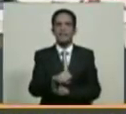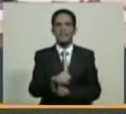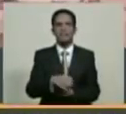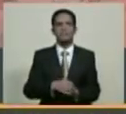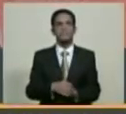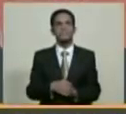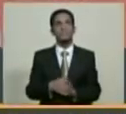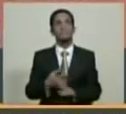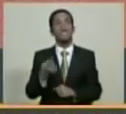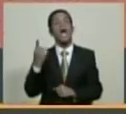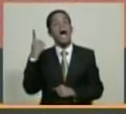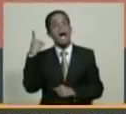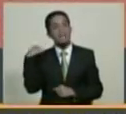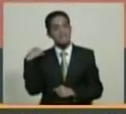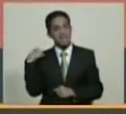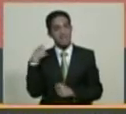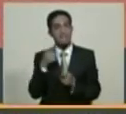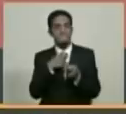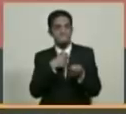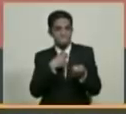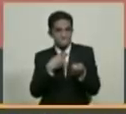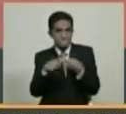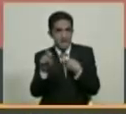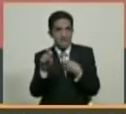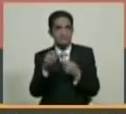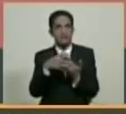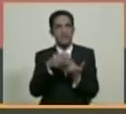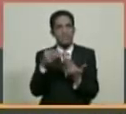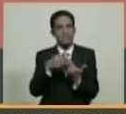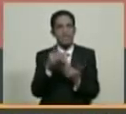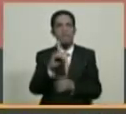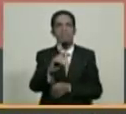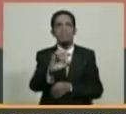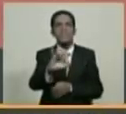Ayer cerró la subasta del DICOM